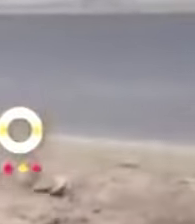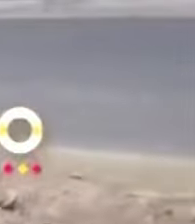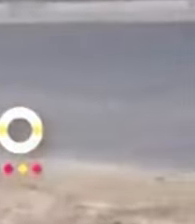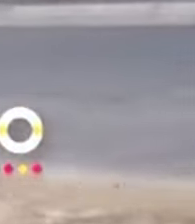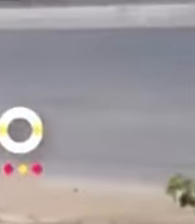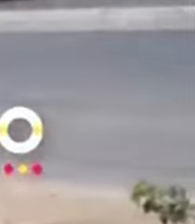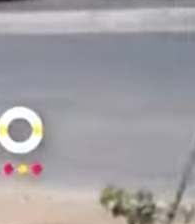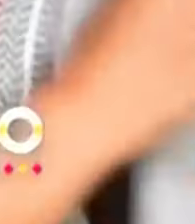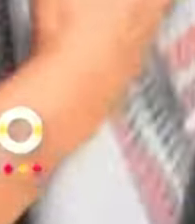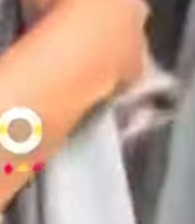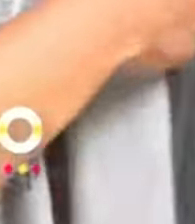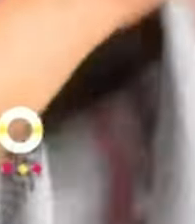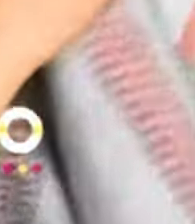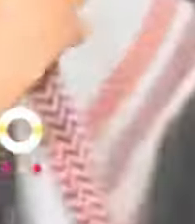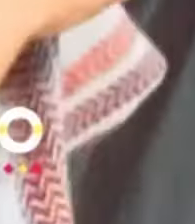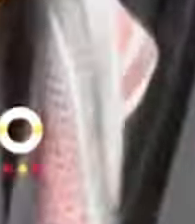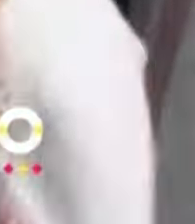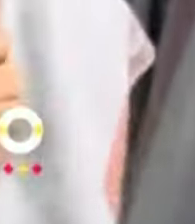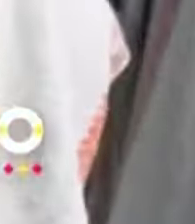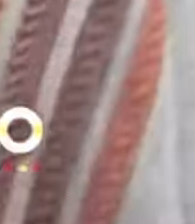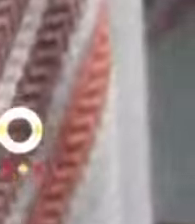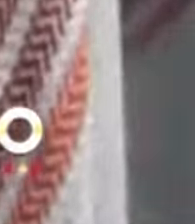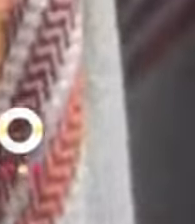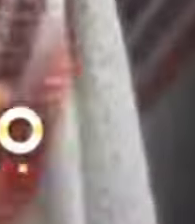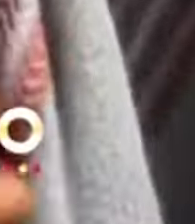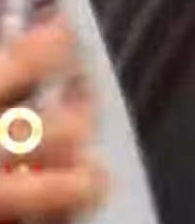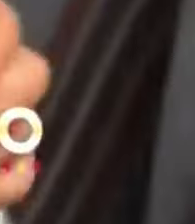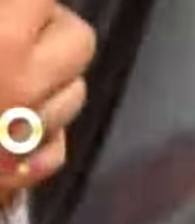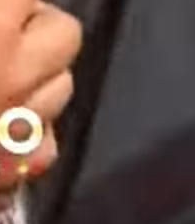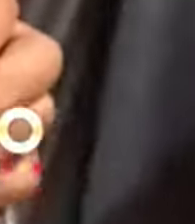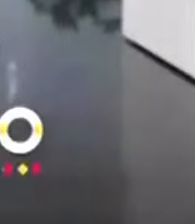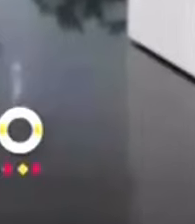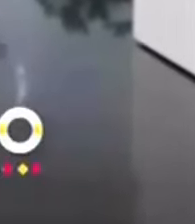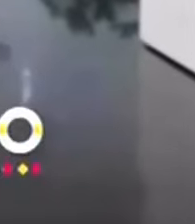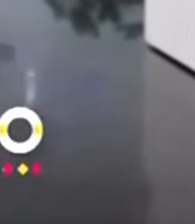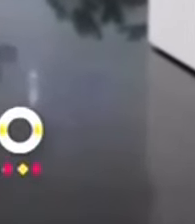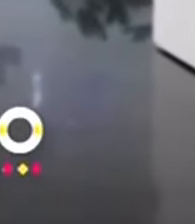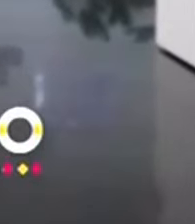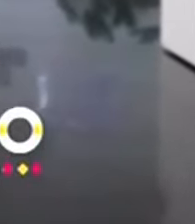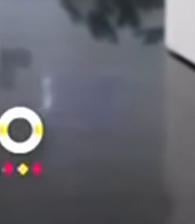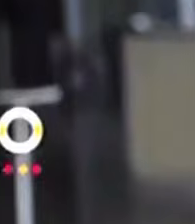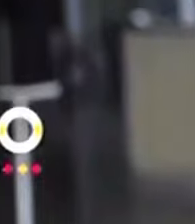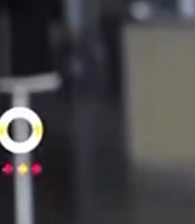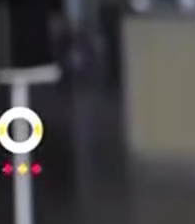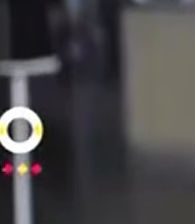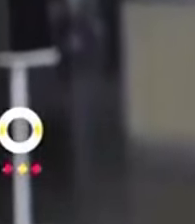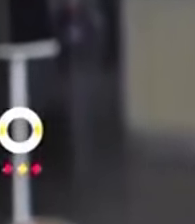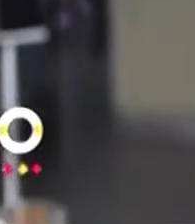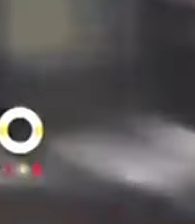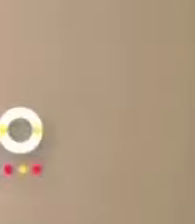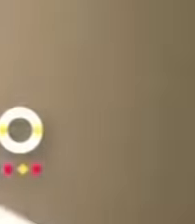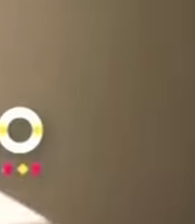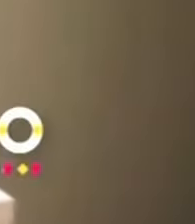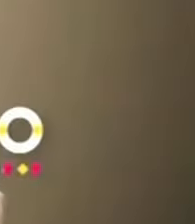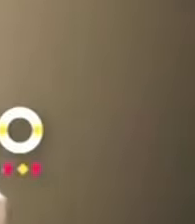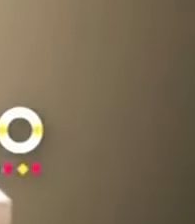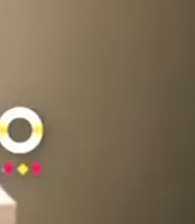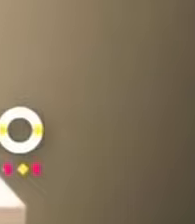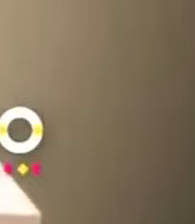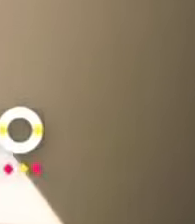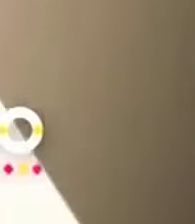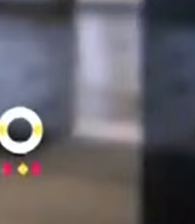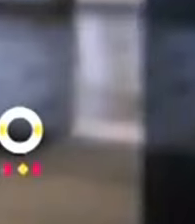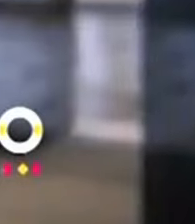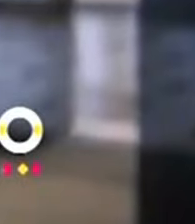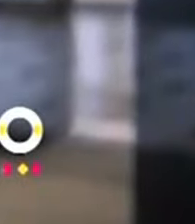tendremos una nota con el artista Maco Calderón, que revalora una prenda con identidad como el poncho peruano. Y estaremos